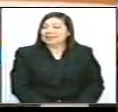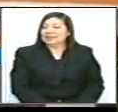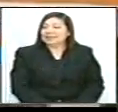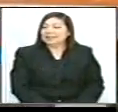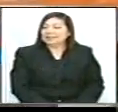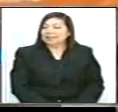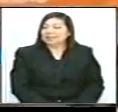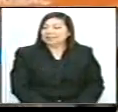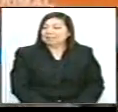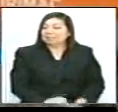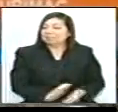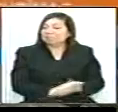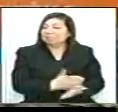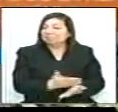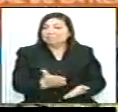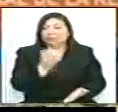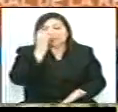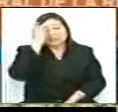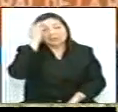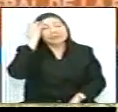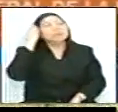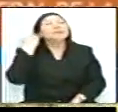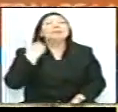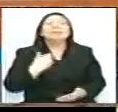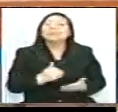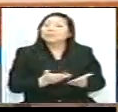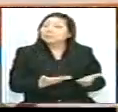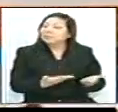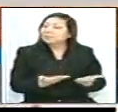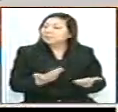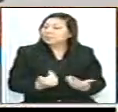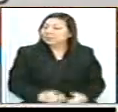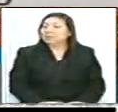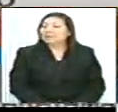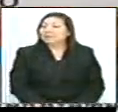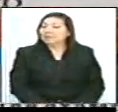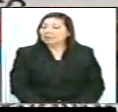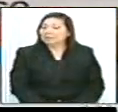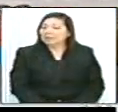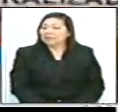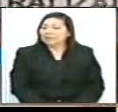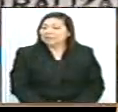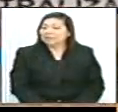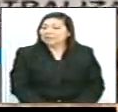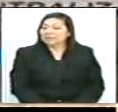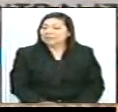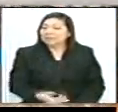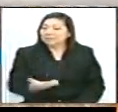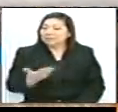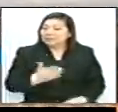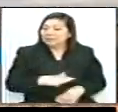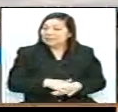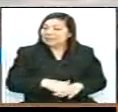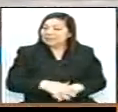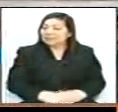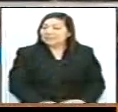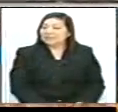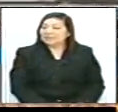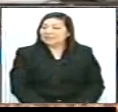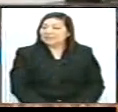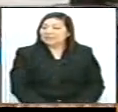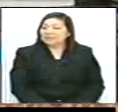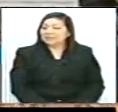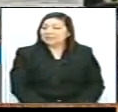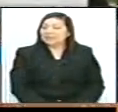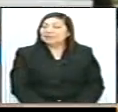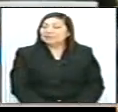señores gobernadores regionales, alcaldes provinciales, distritales, que proviene de distintas regiones de esta macro